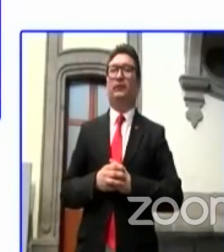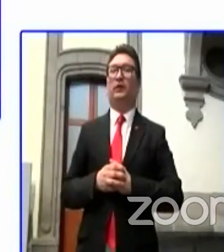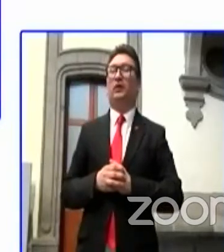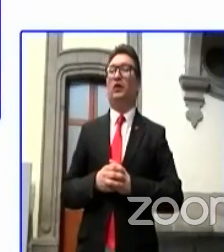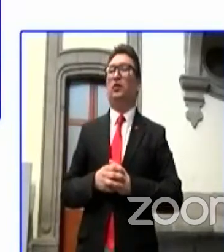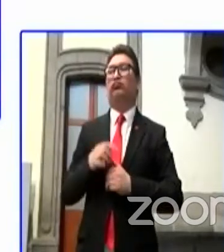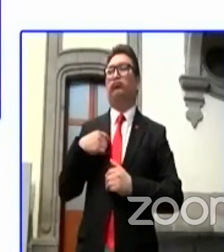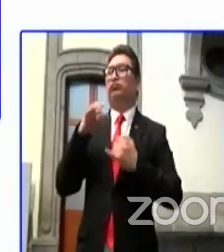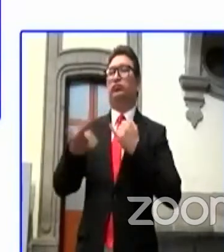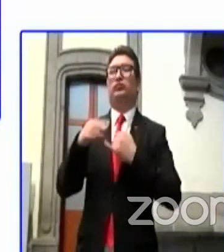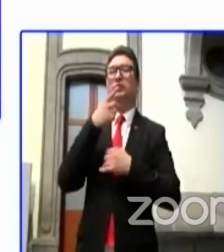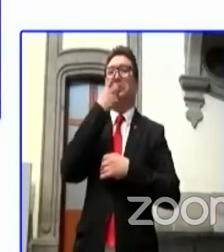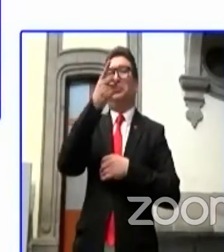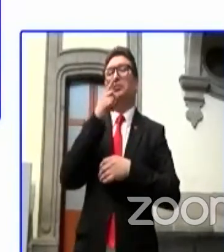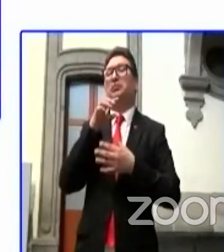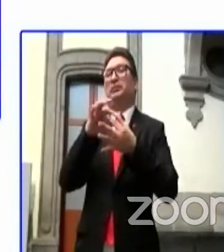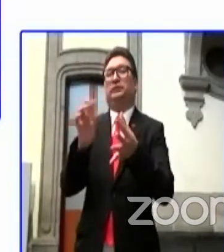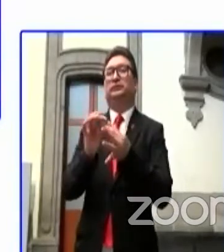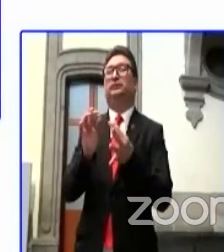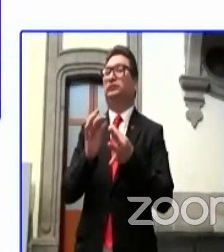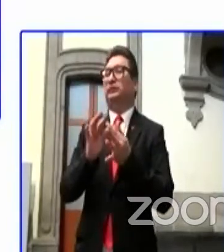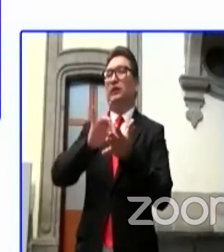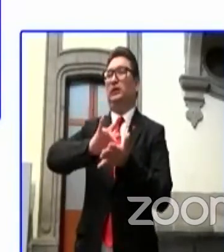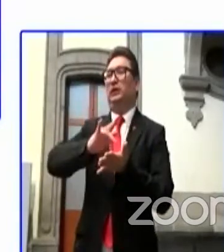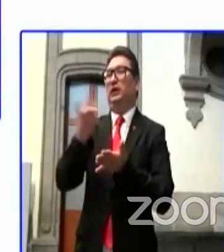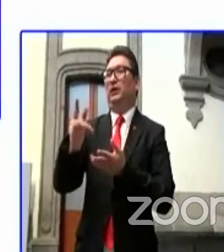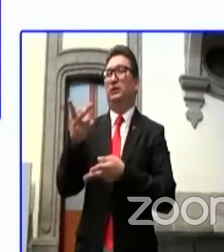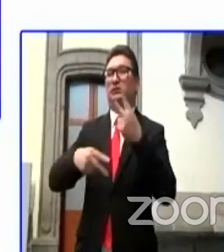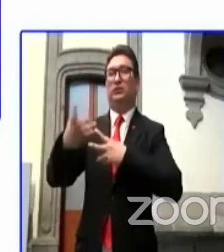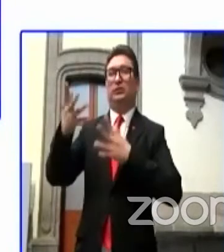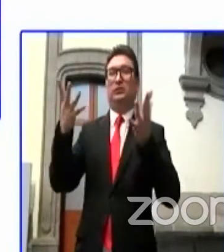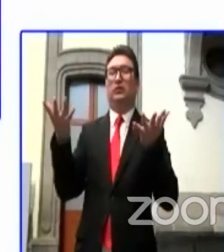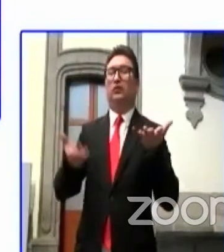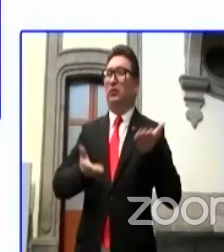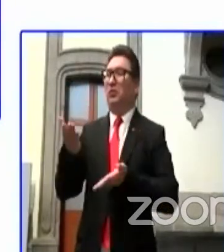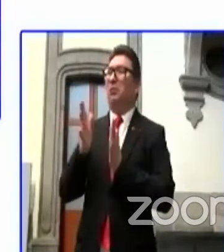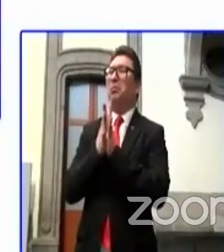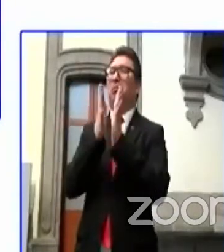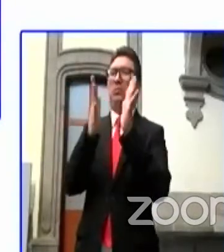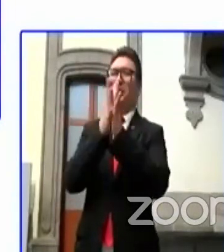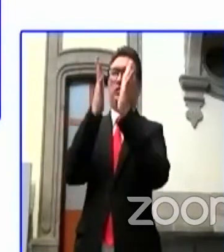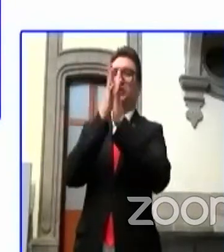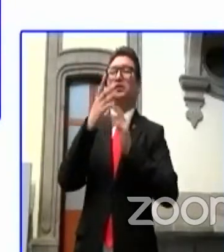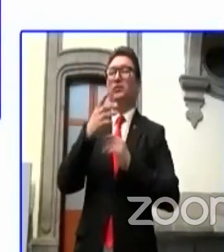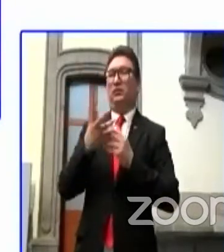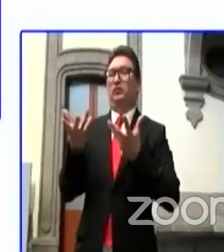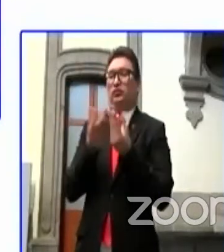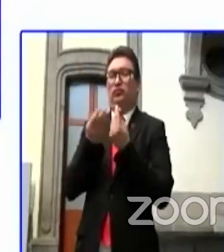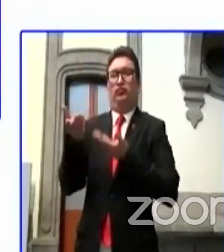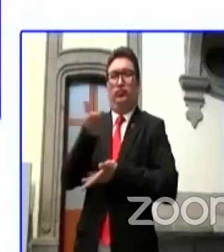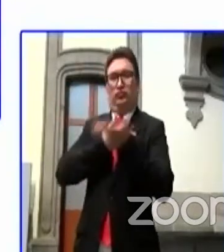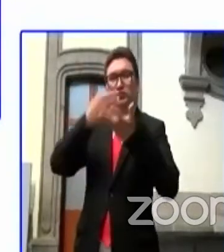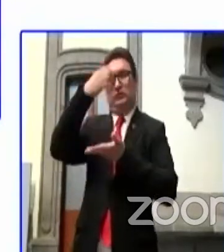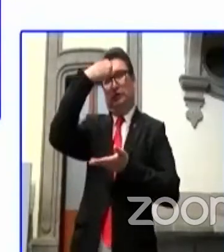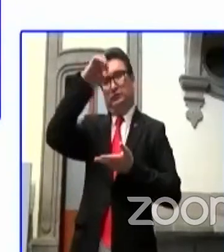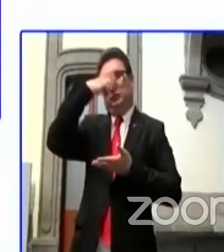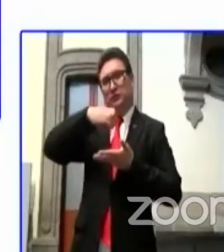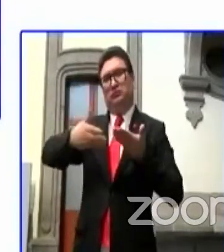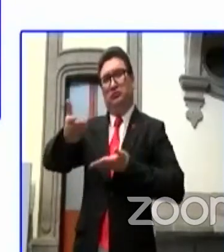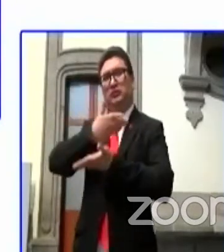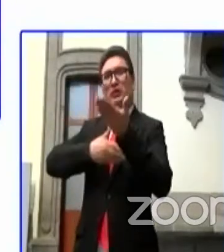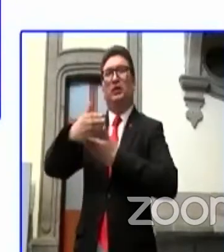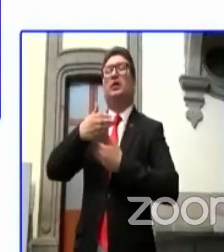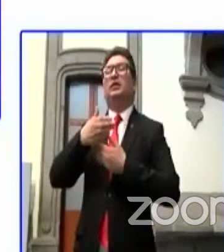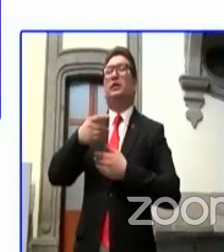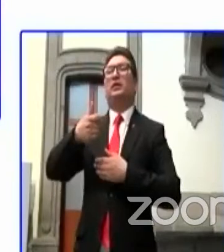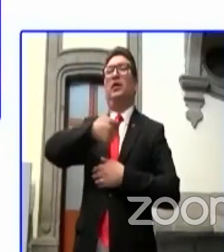más que agregar mi agradecimiento por su participación y tiempo para compartir sus experiencias y hacer una